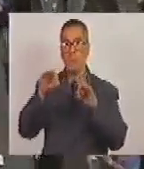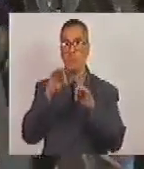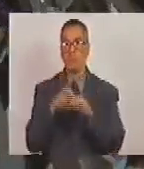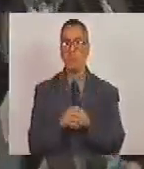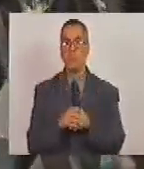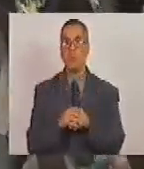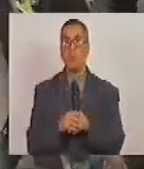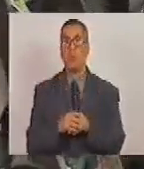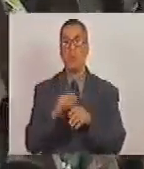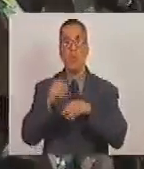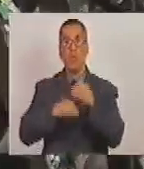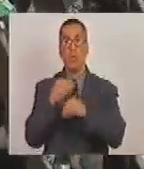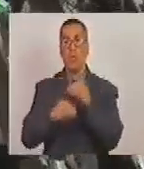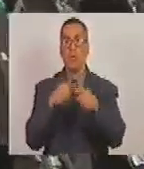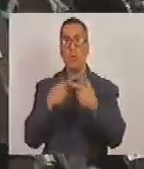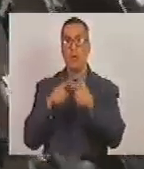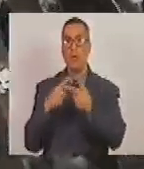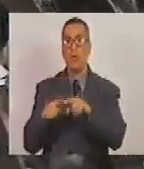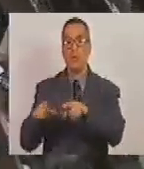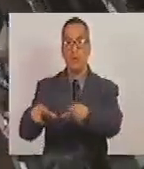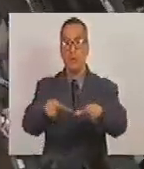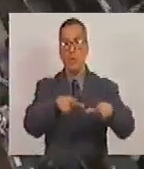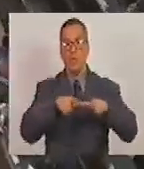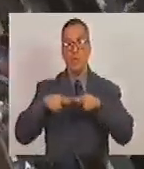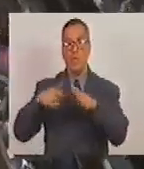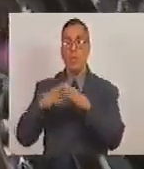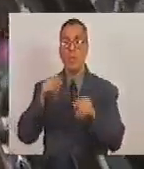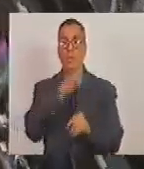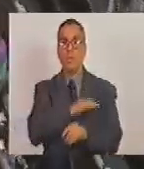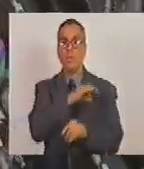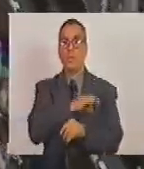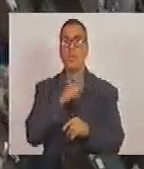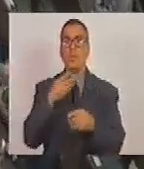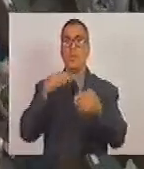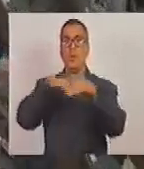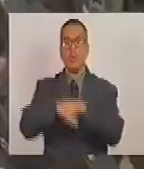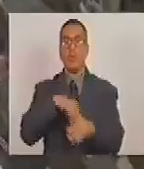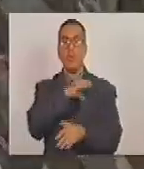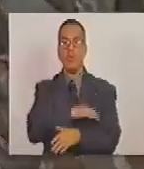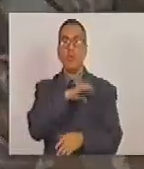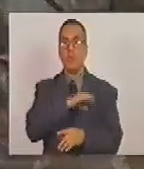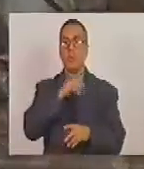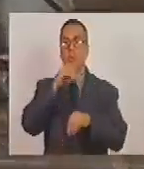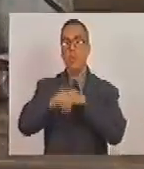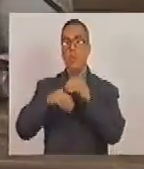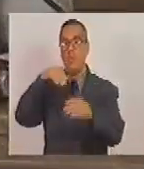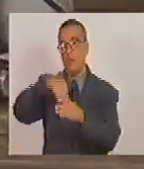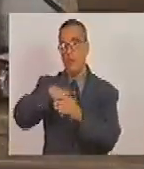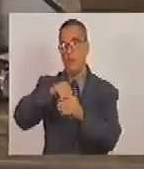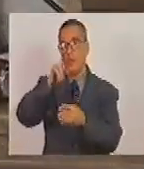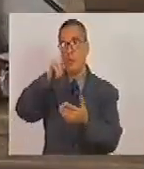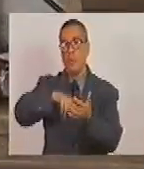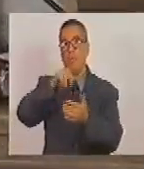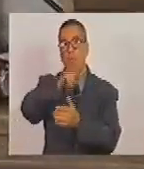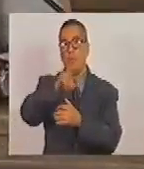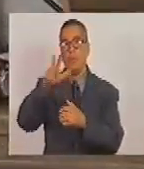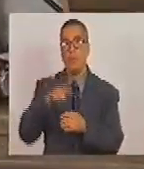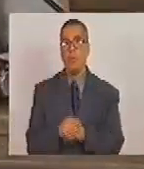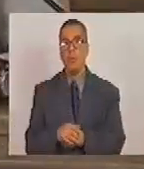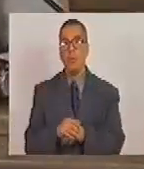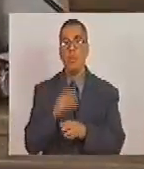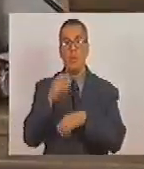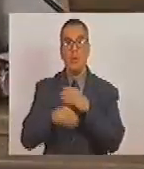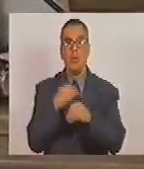preseleccionados postulados por los diferentes sectores de la sociedad a integrar el Comité de Postulaciones Electorales 2023 a